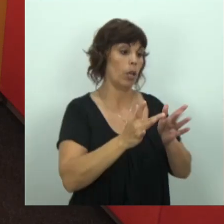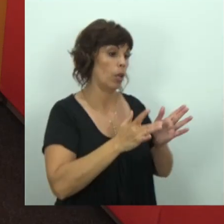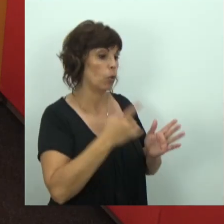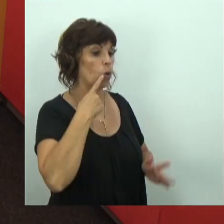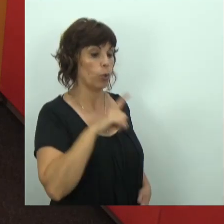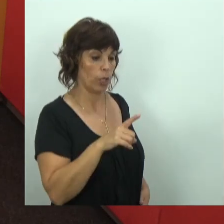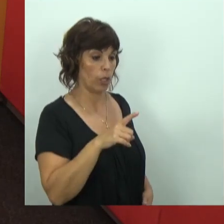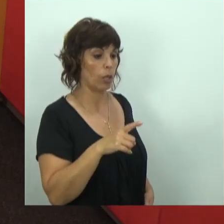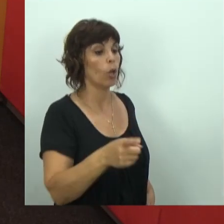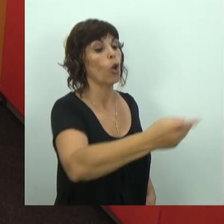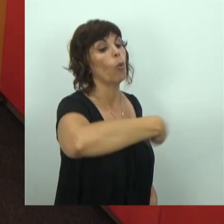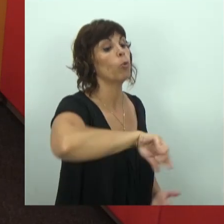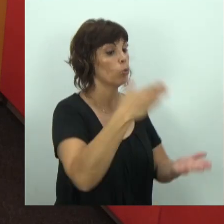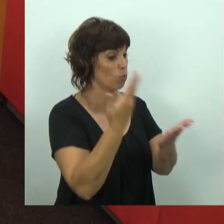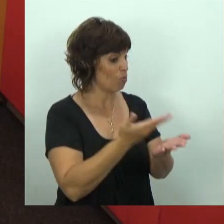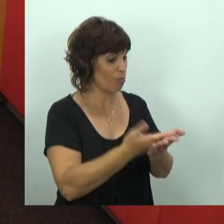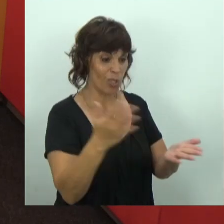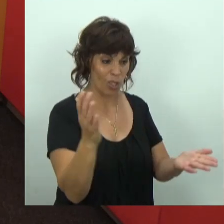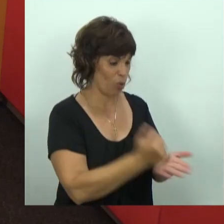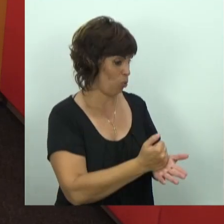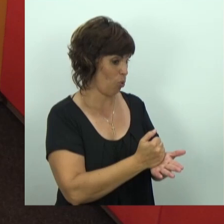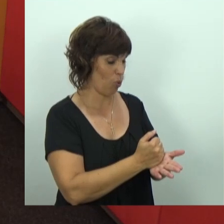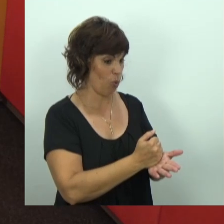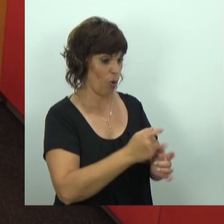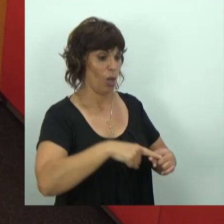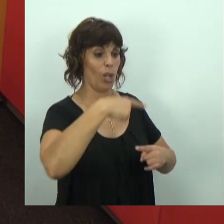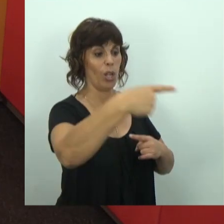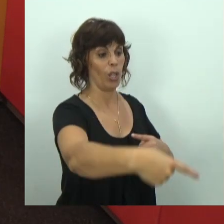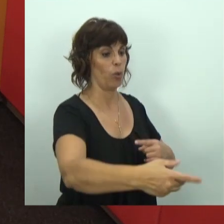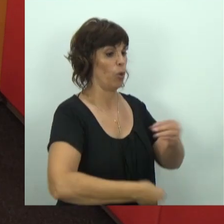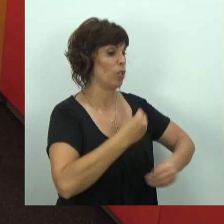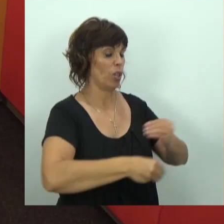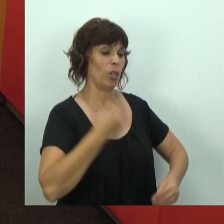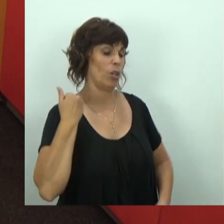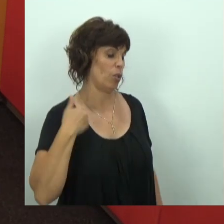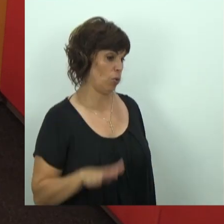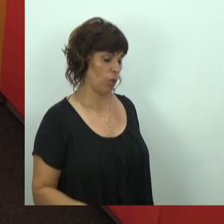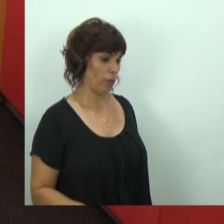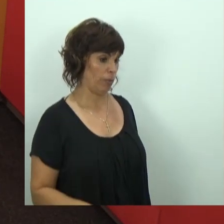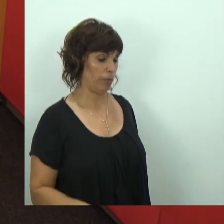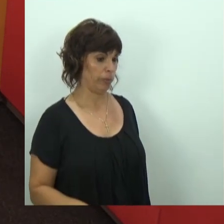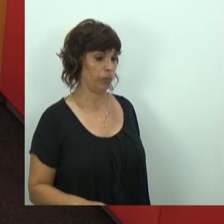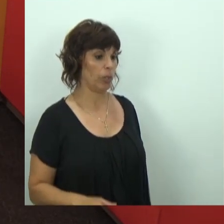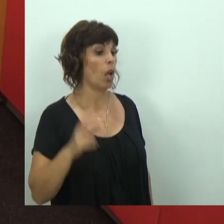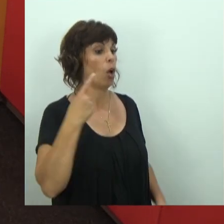que queréis y os será hecho. En griego dice, os sucederá.